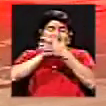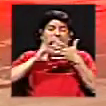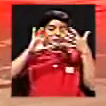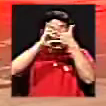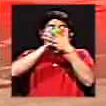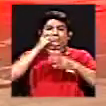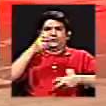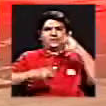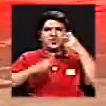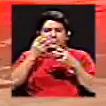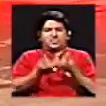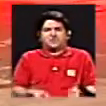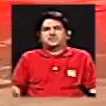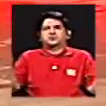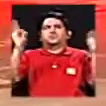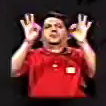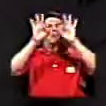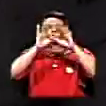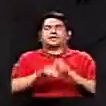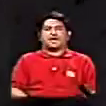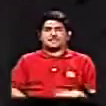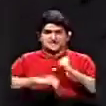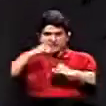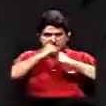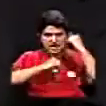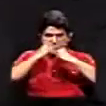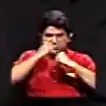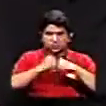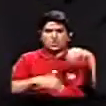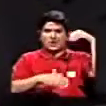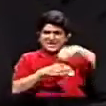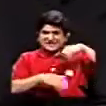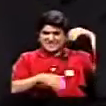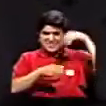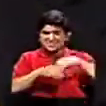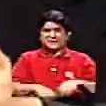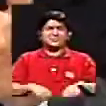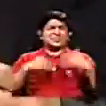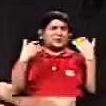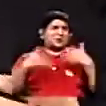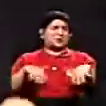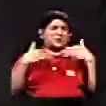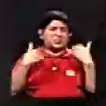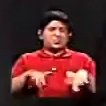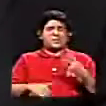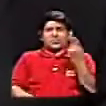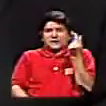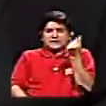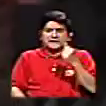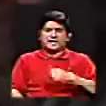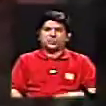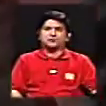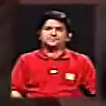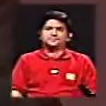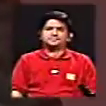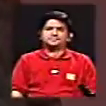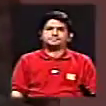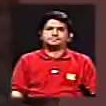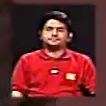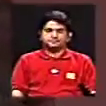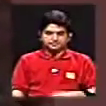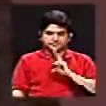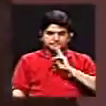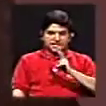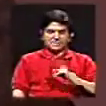problemas importantísimos con la infraestructura, donde además se está invirtiendo cantidades monumentales de dinero. Sí, en realidad